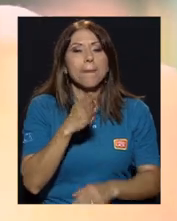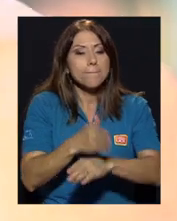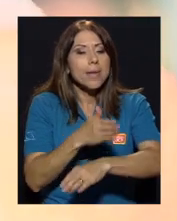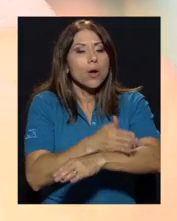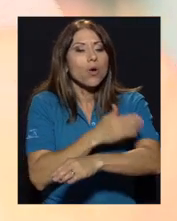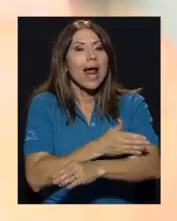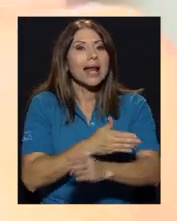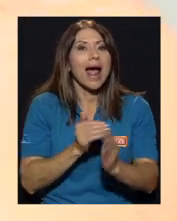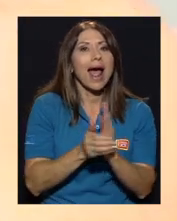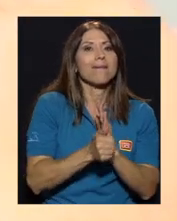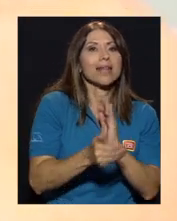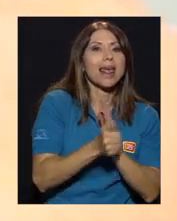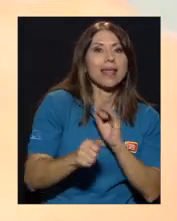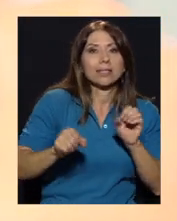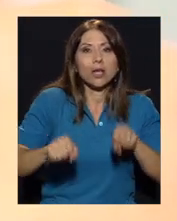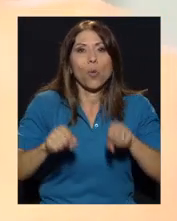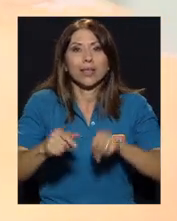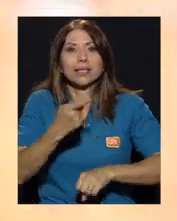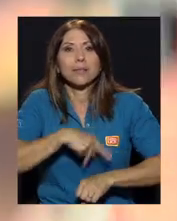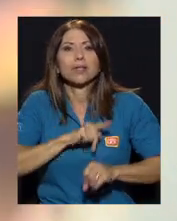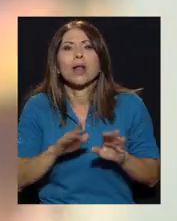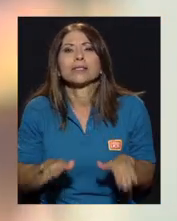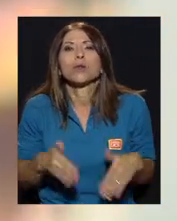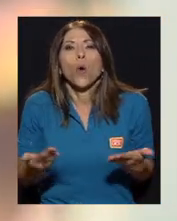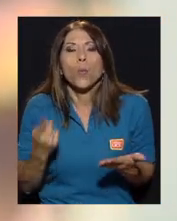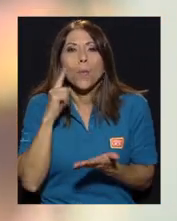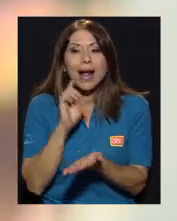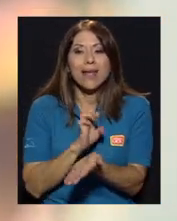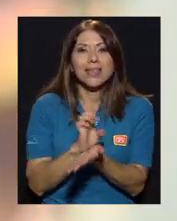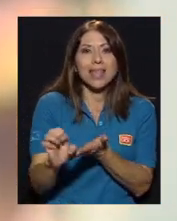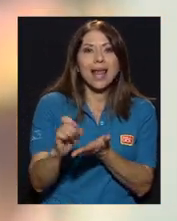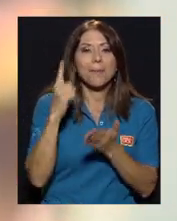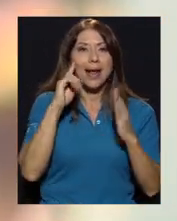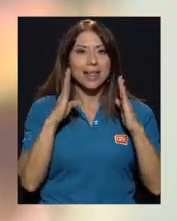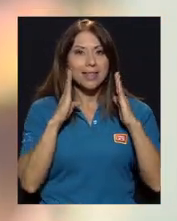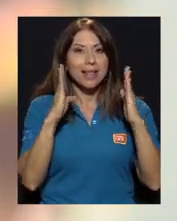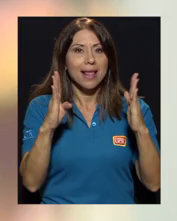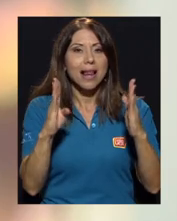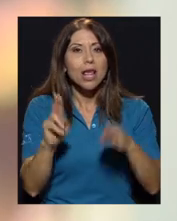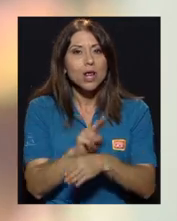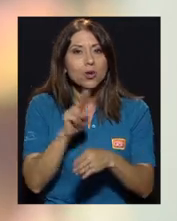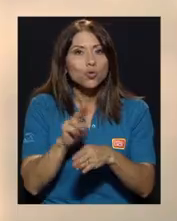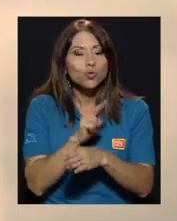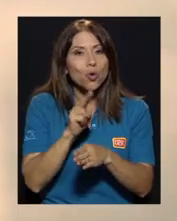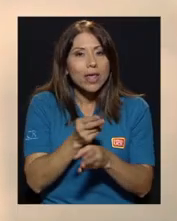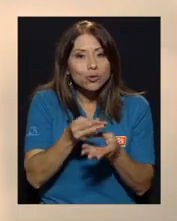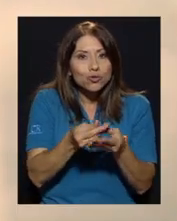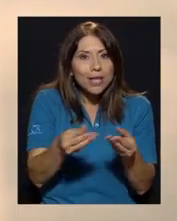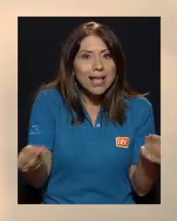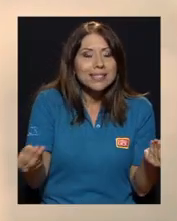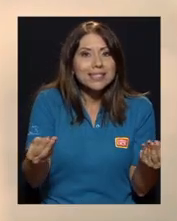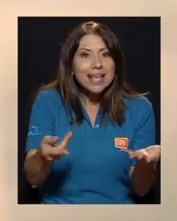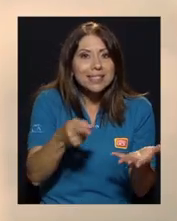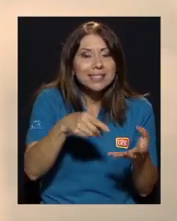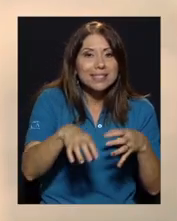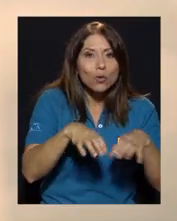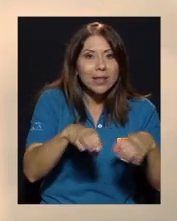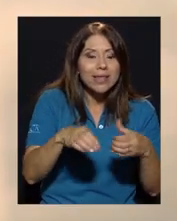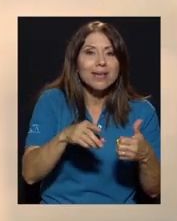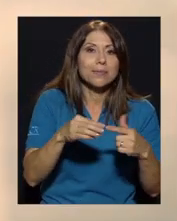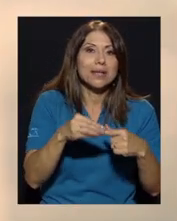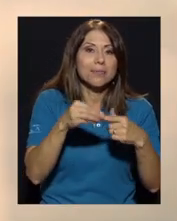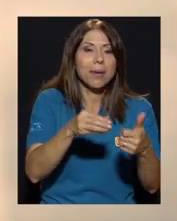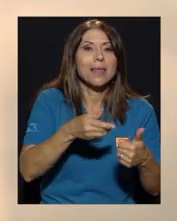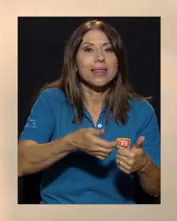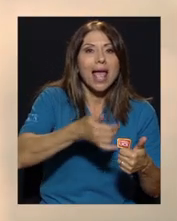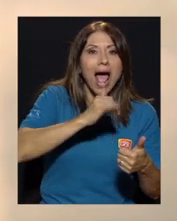habilidades y competencias personales para evitar y tratar el consumo de sustancias psicoactivas, principalmente alcohol, tabaco y